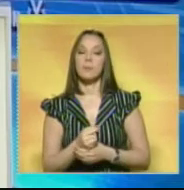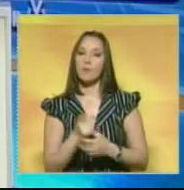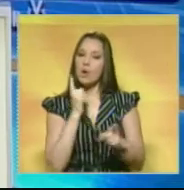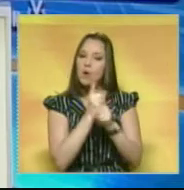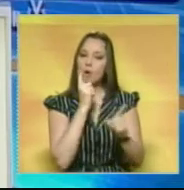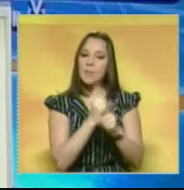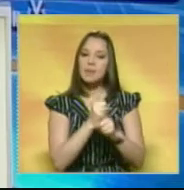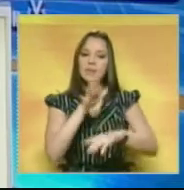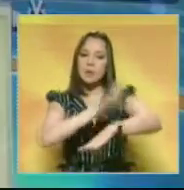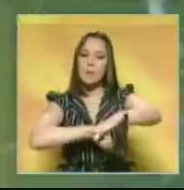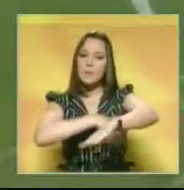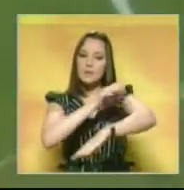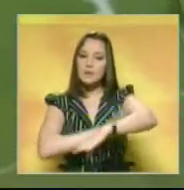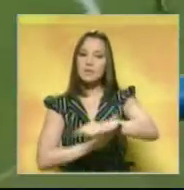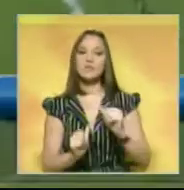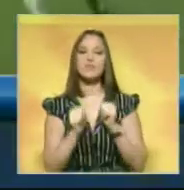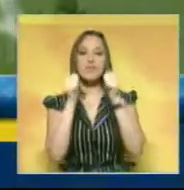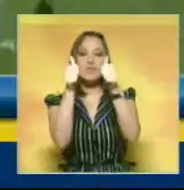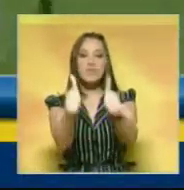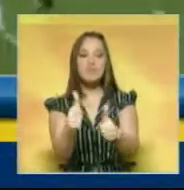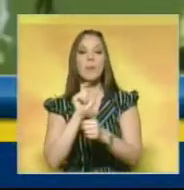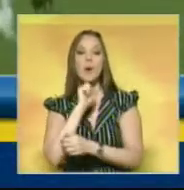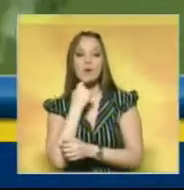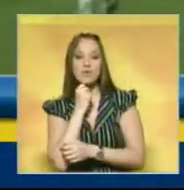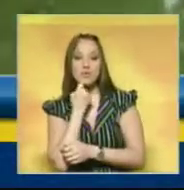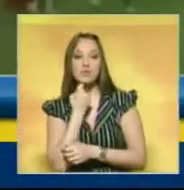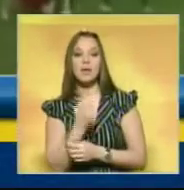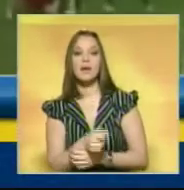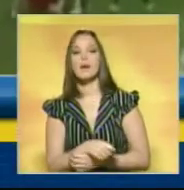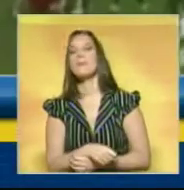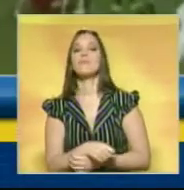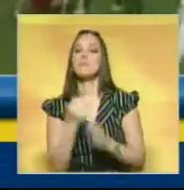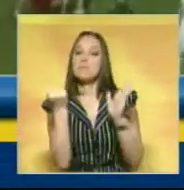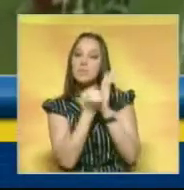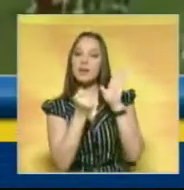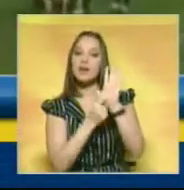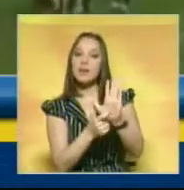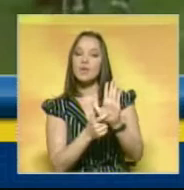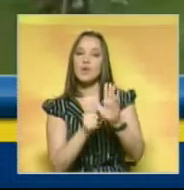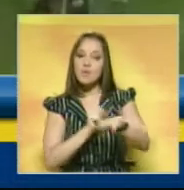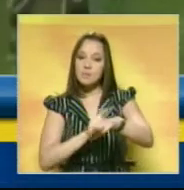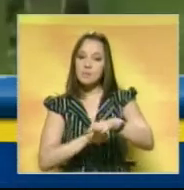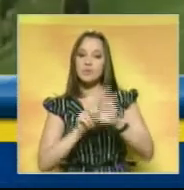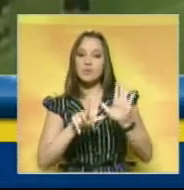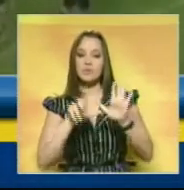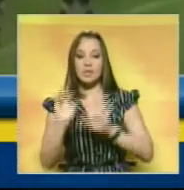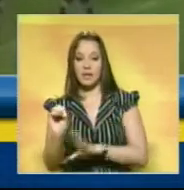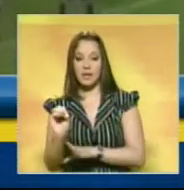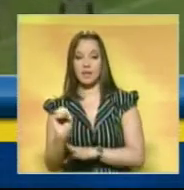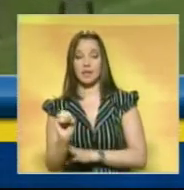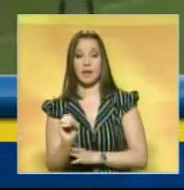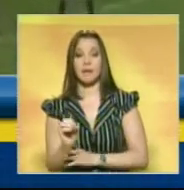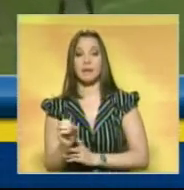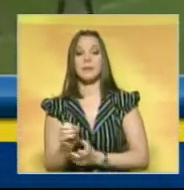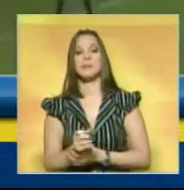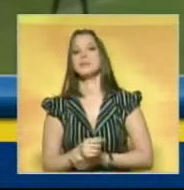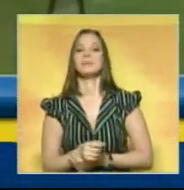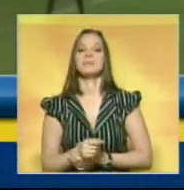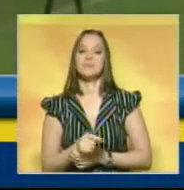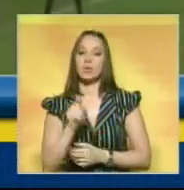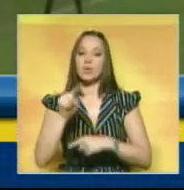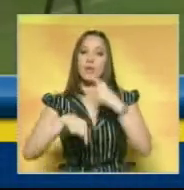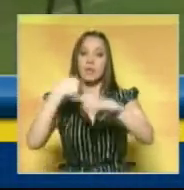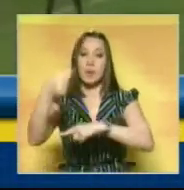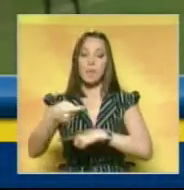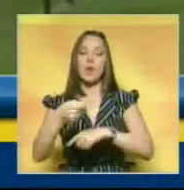FC Barcelona. Arrancamos en Rusia con José Salomón Rondón marcando el minuto 70 el tanto del triunfo del Zenit ante el Ansi, una